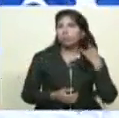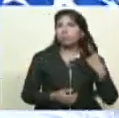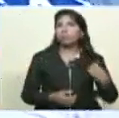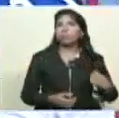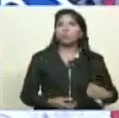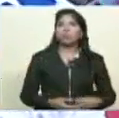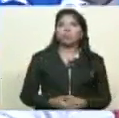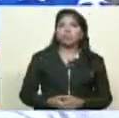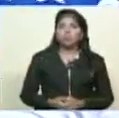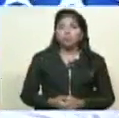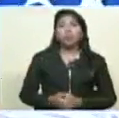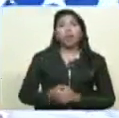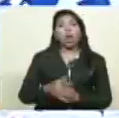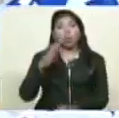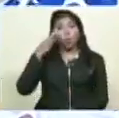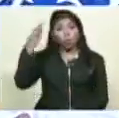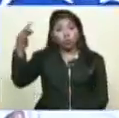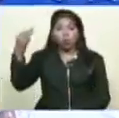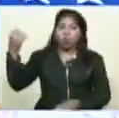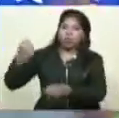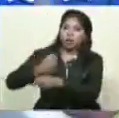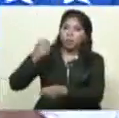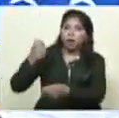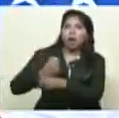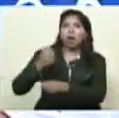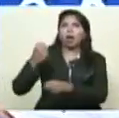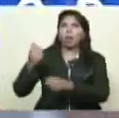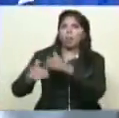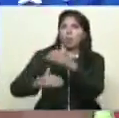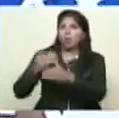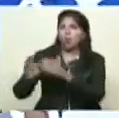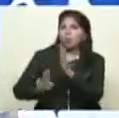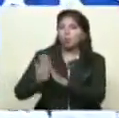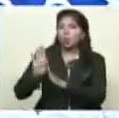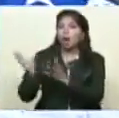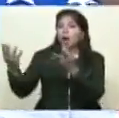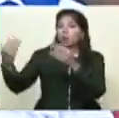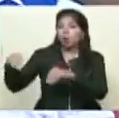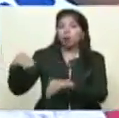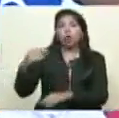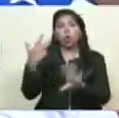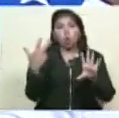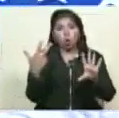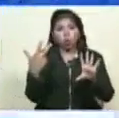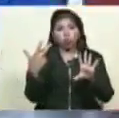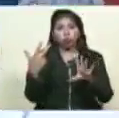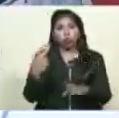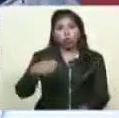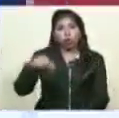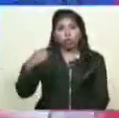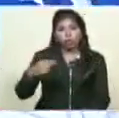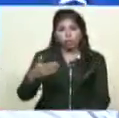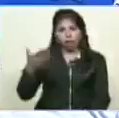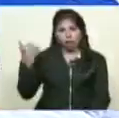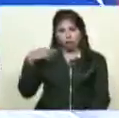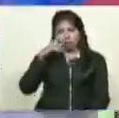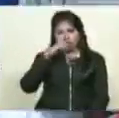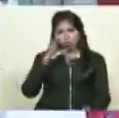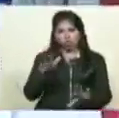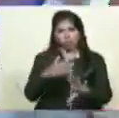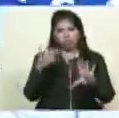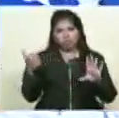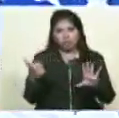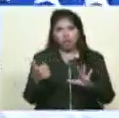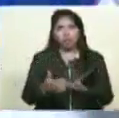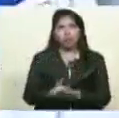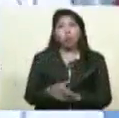constituidos en Consejo de Trabajadores Productivos, acordamos del 8 de noviembre del año 2016, cuando allá en el Poliedro, usted